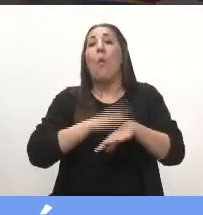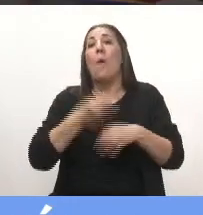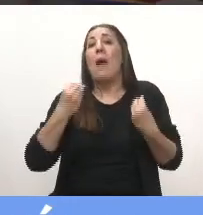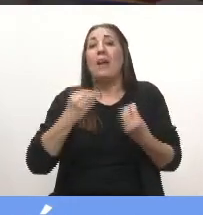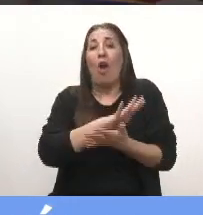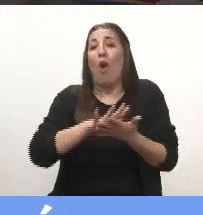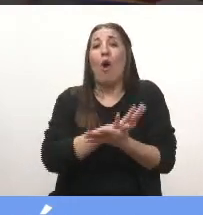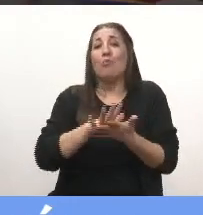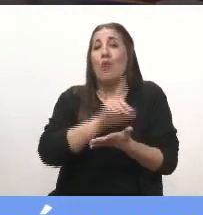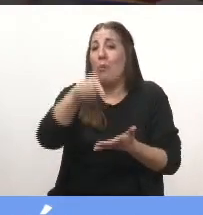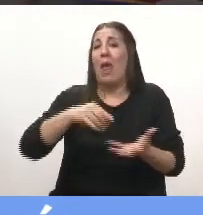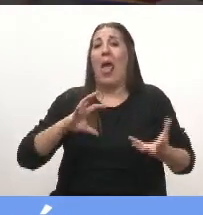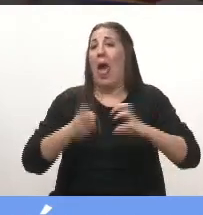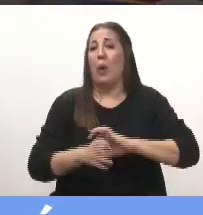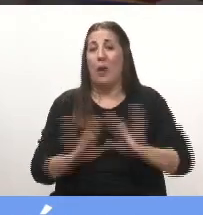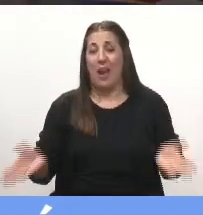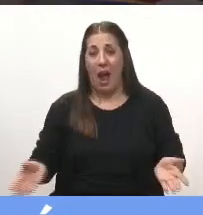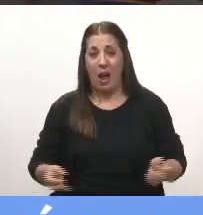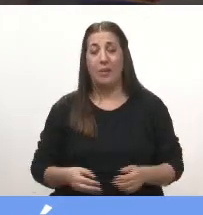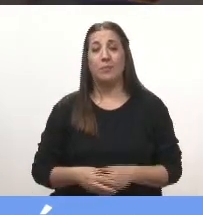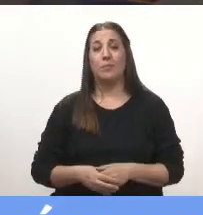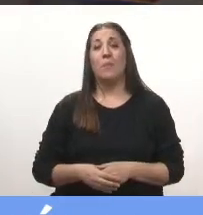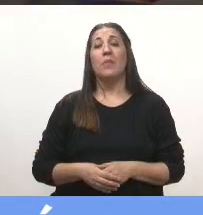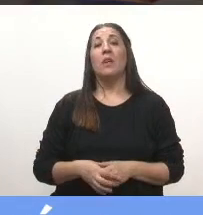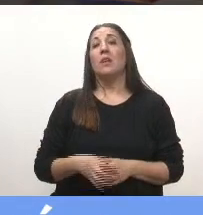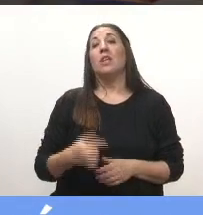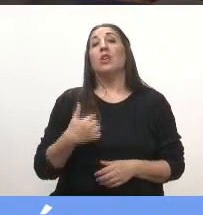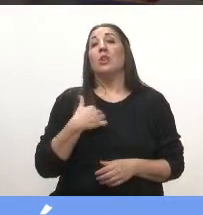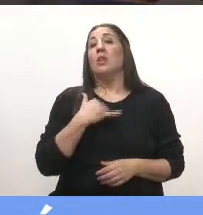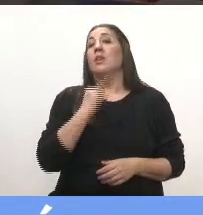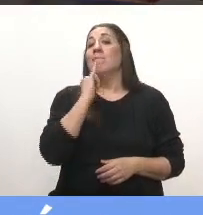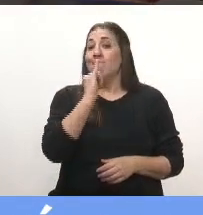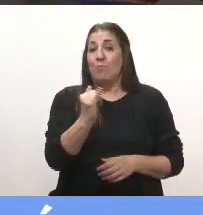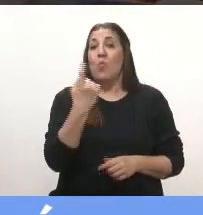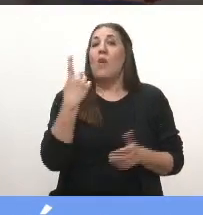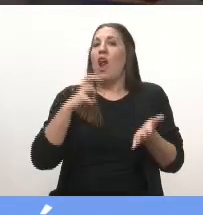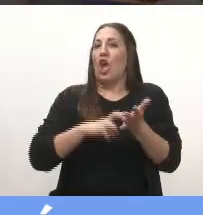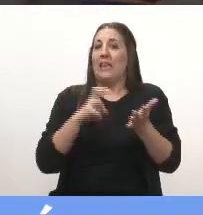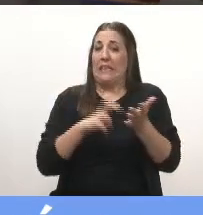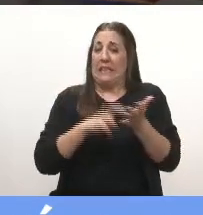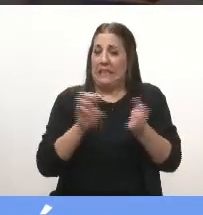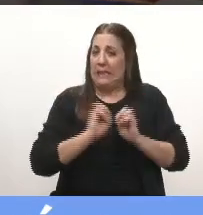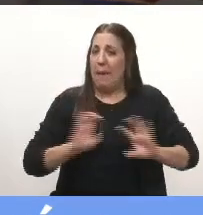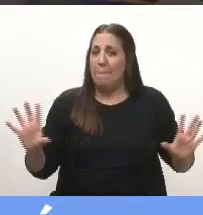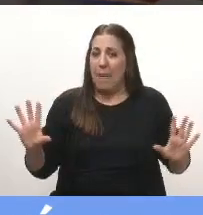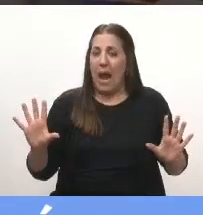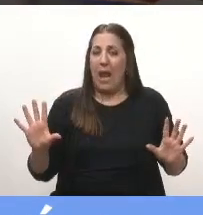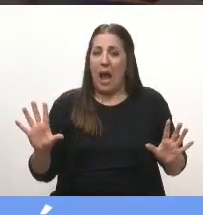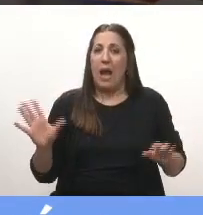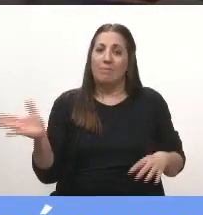han generado Pero bueno yo tengo una mala noticia para darles a todos ustedes a todos los